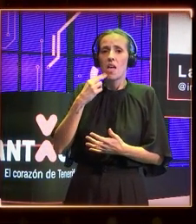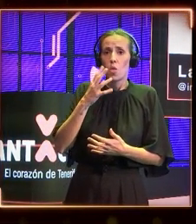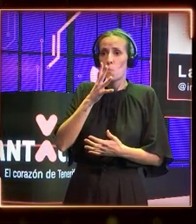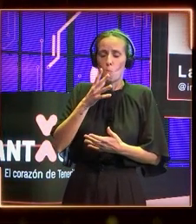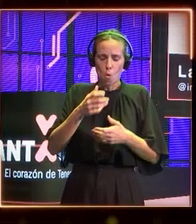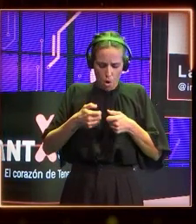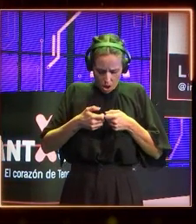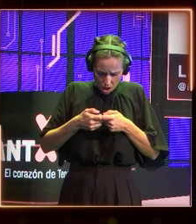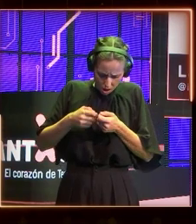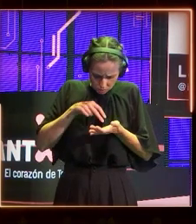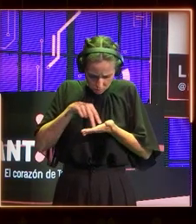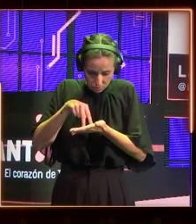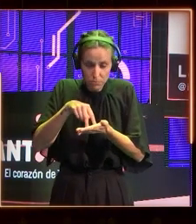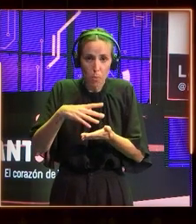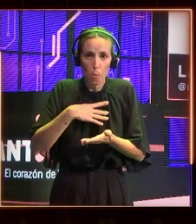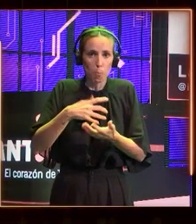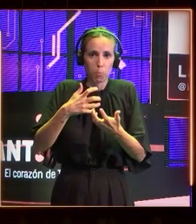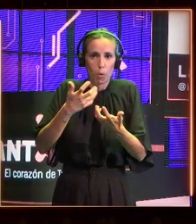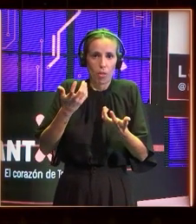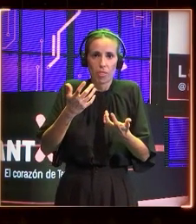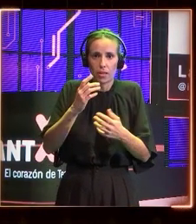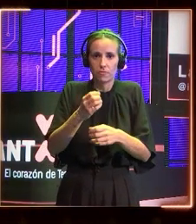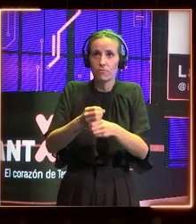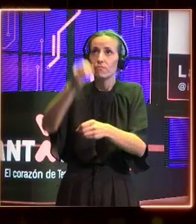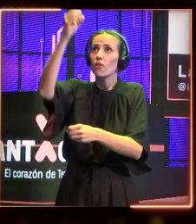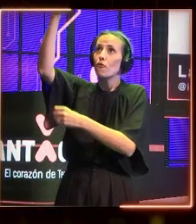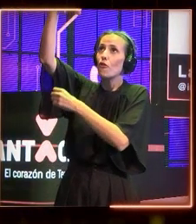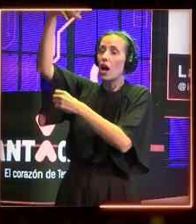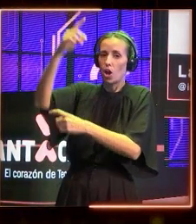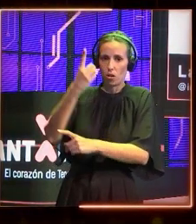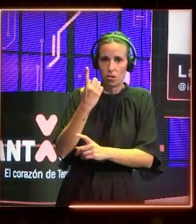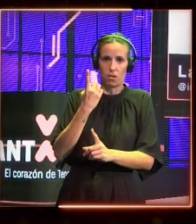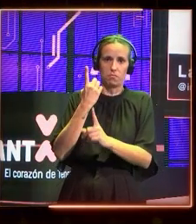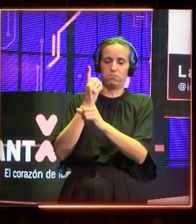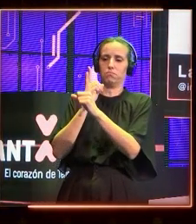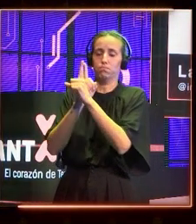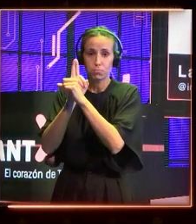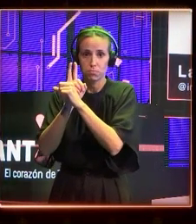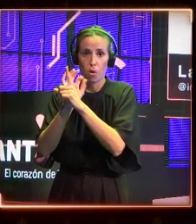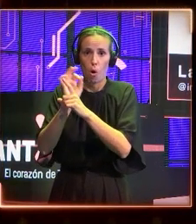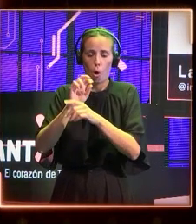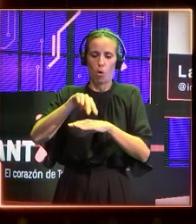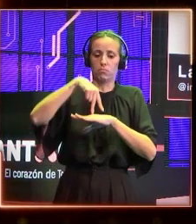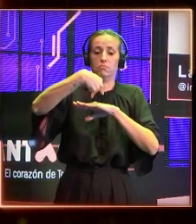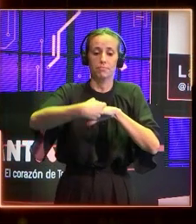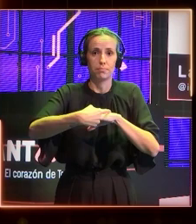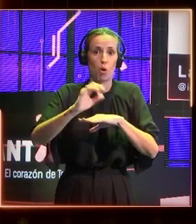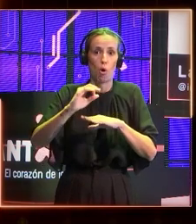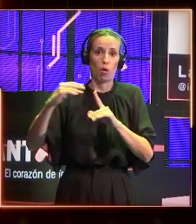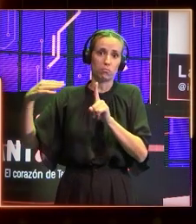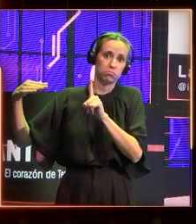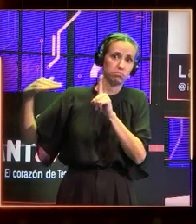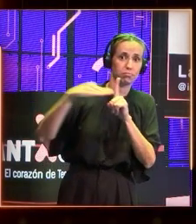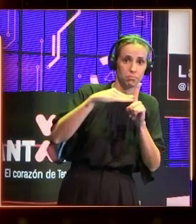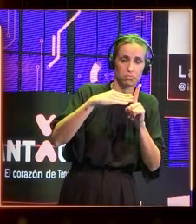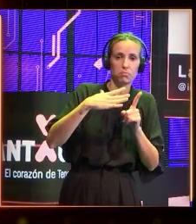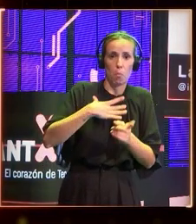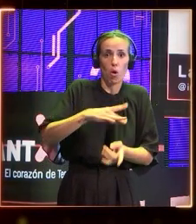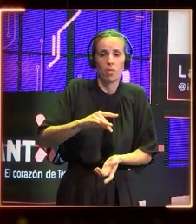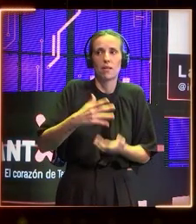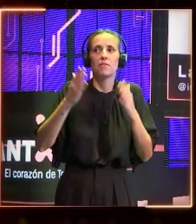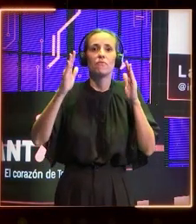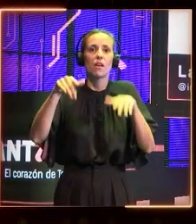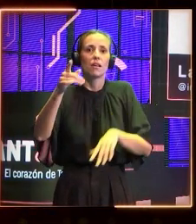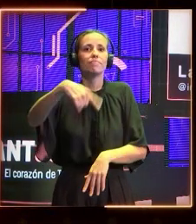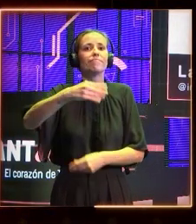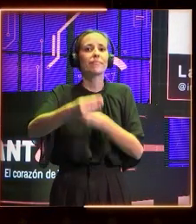vas andando Mirando al móvil te puedes chocar por una con una farola te puedes caer por una alcantarilla o te puede atropellar un coche No pues qué hicieron dijeron Oye pues